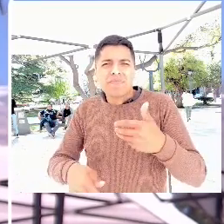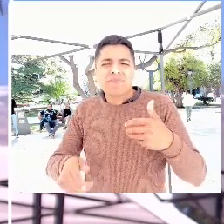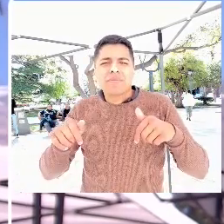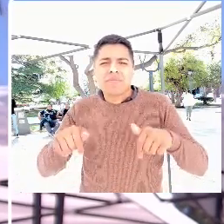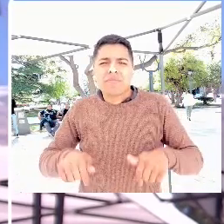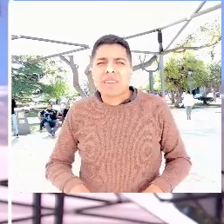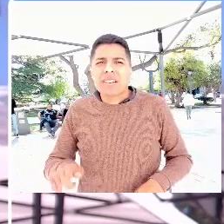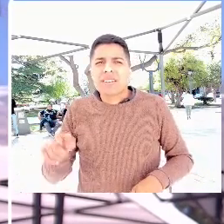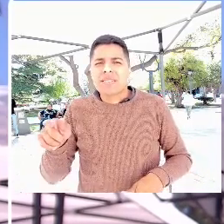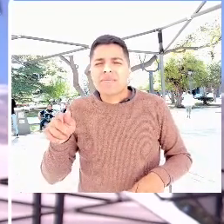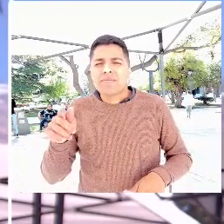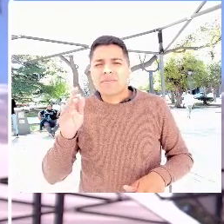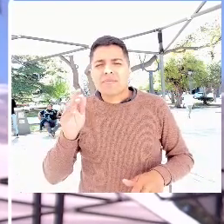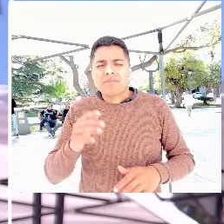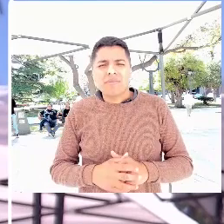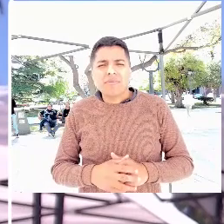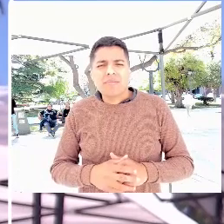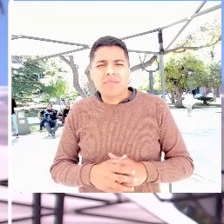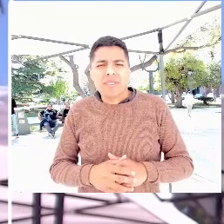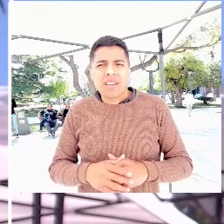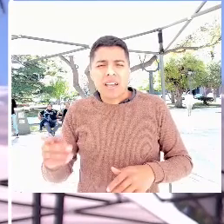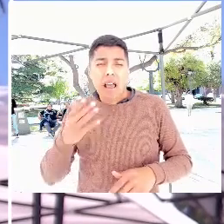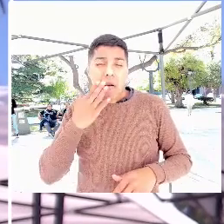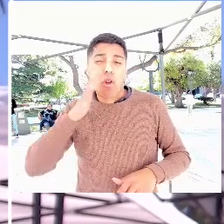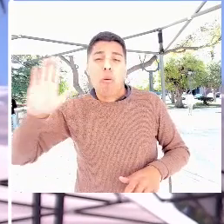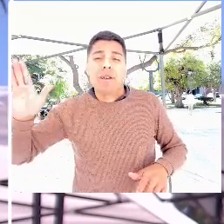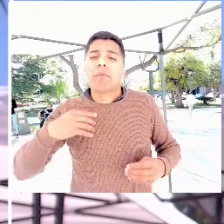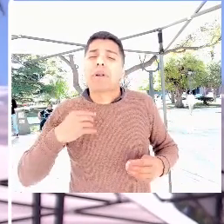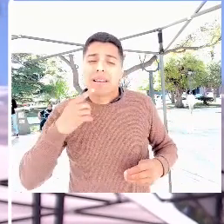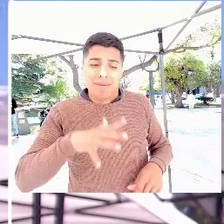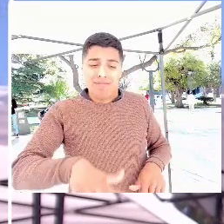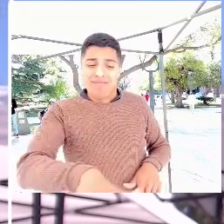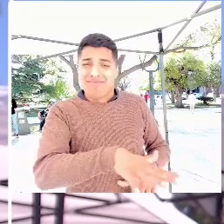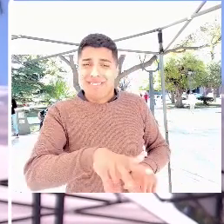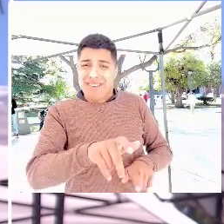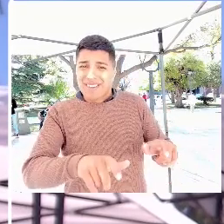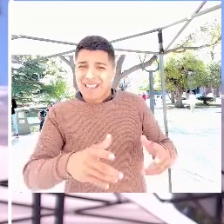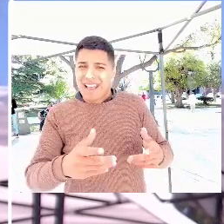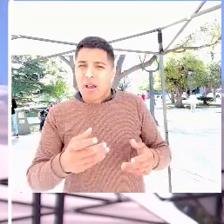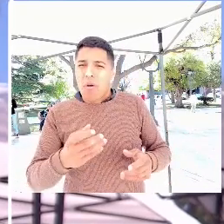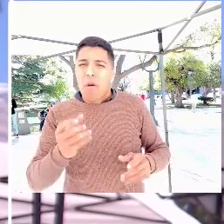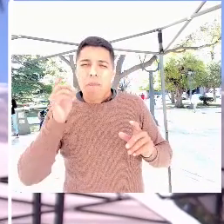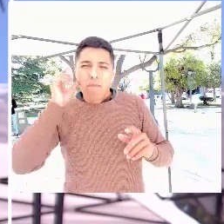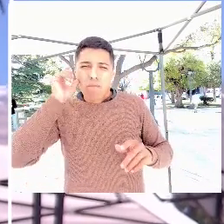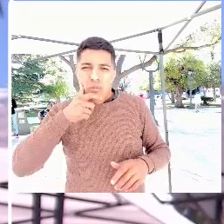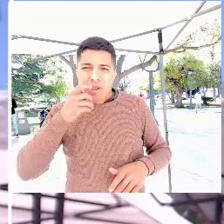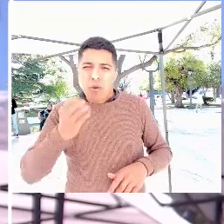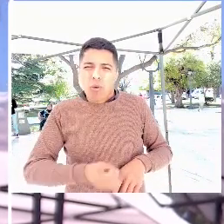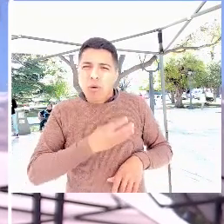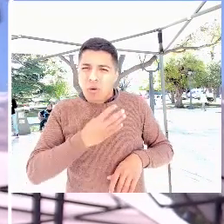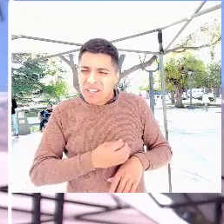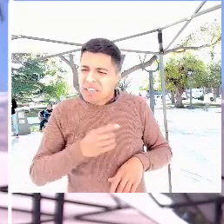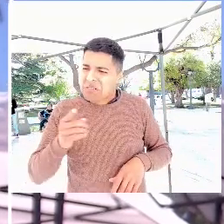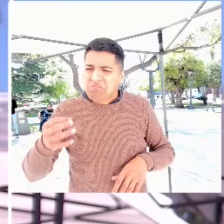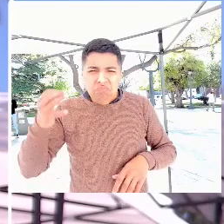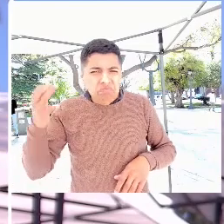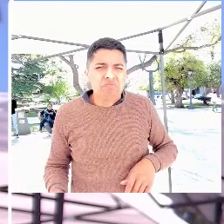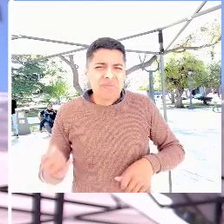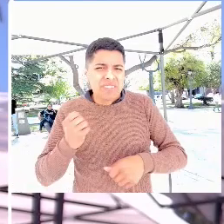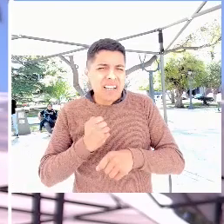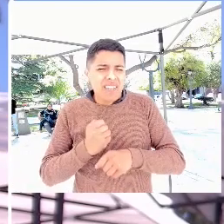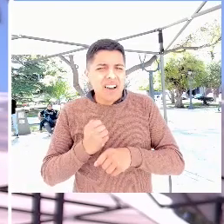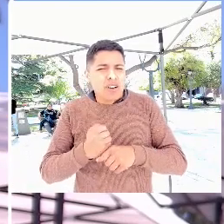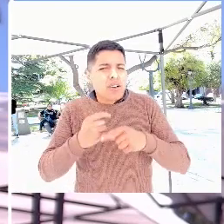se comprometieron a la ciudadanía con su trabajo, con su deber voluntario, sino que además hicieron un trabajo heroico que es